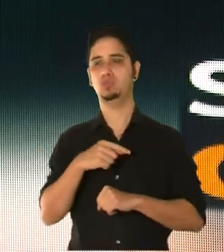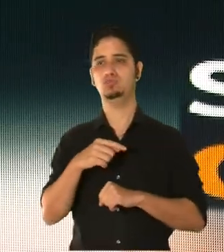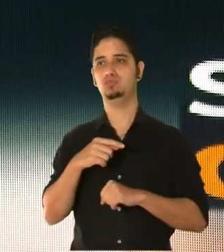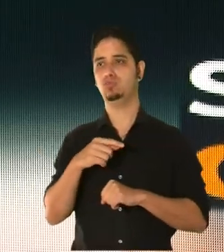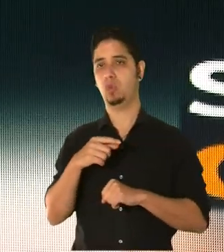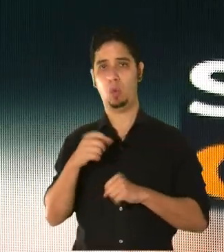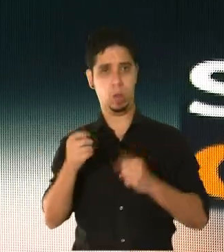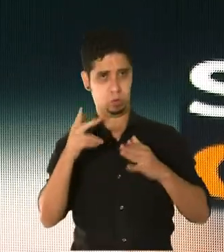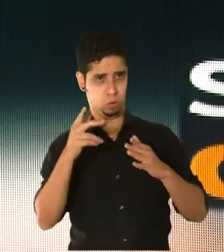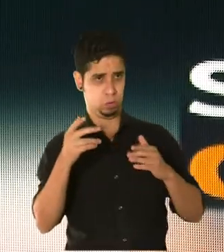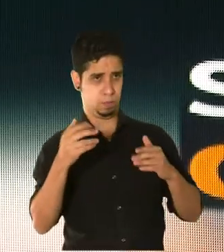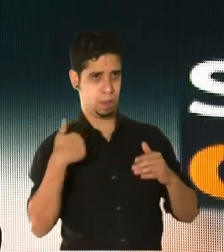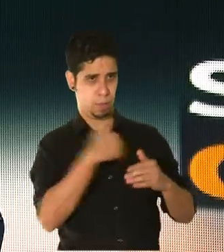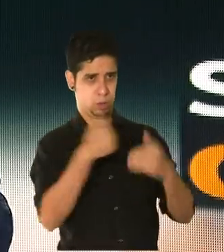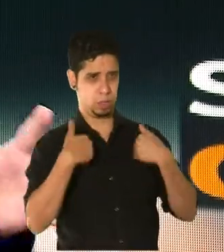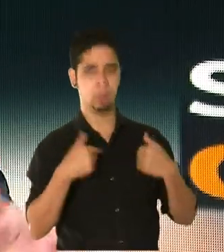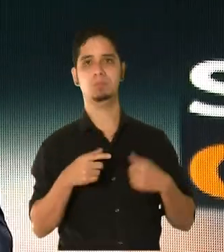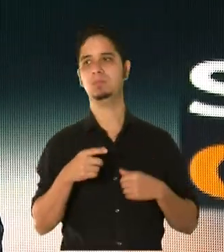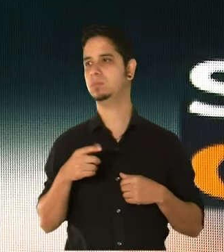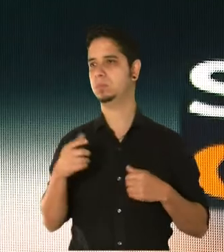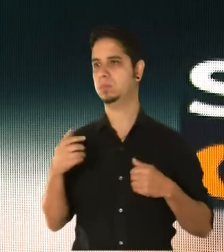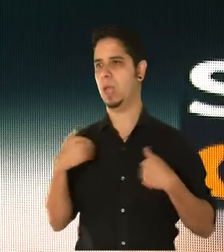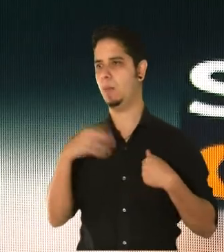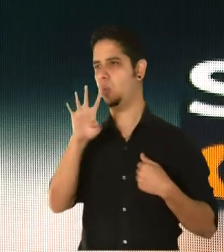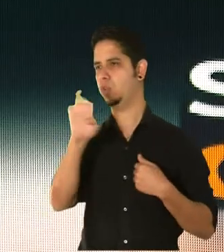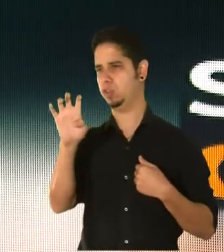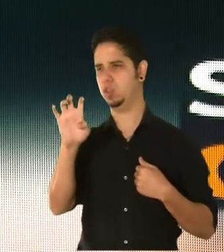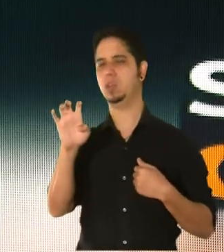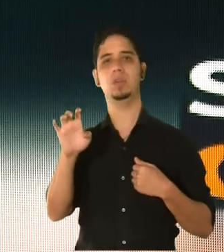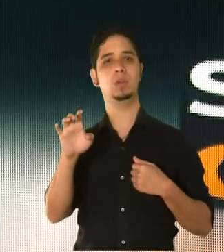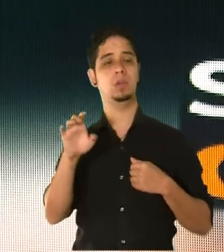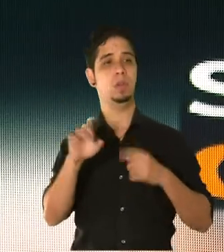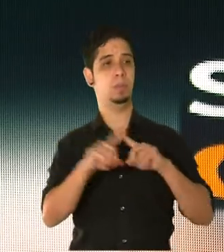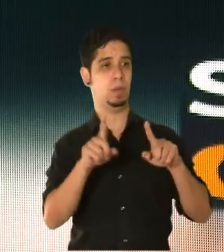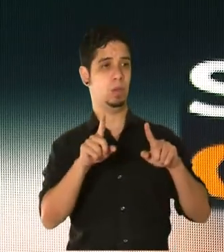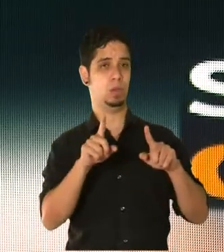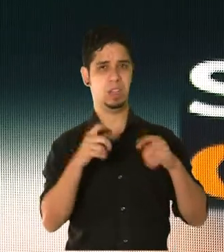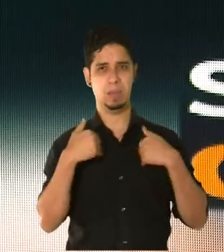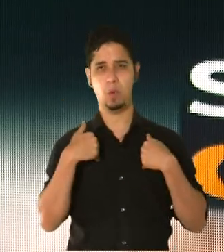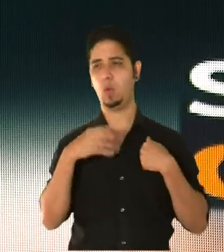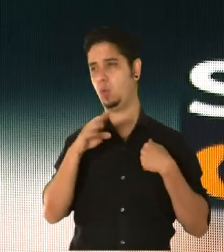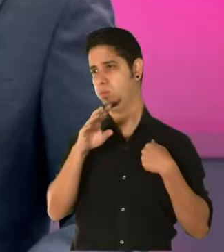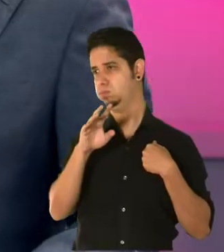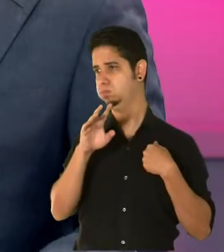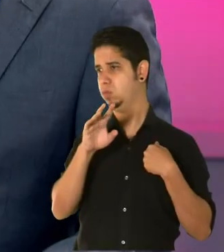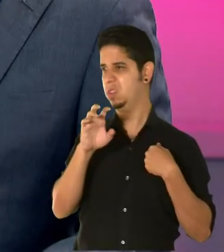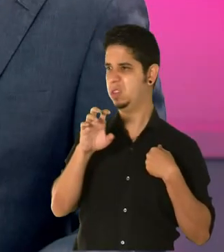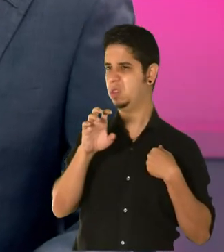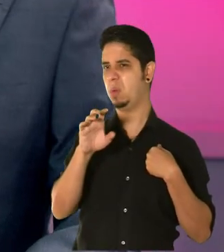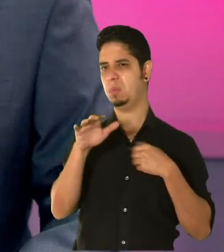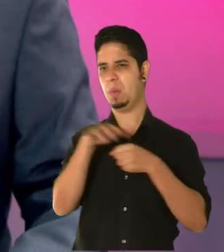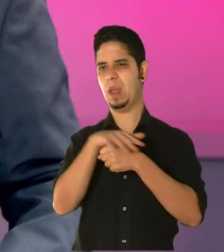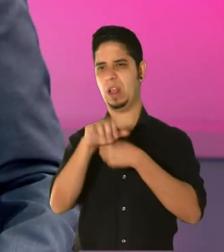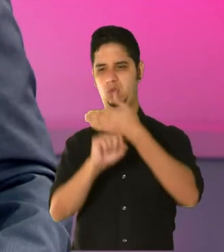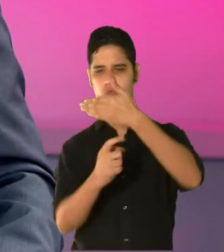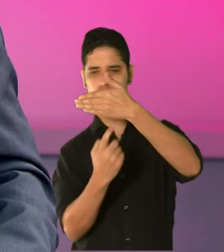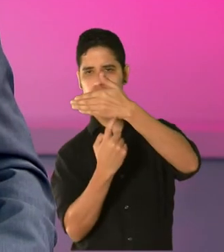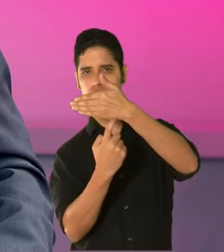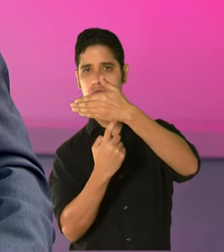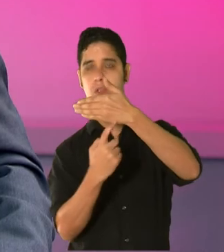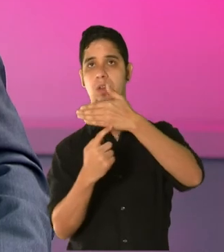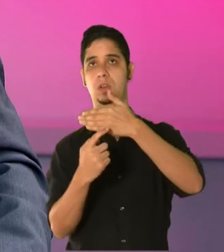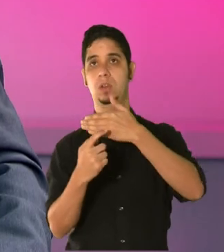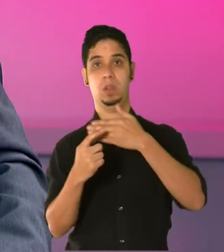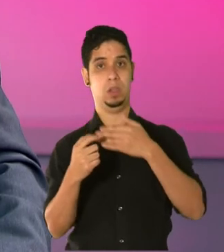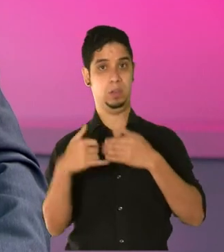socios que tenemos pero representamos con alrededor de 17 mil empresarios en el área azul así que esa zona del sur vamos a ir creciendo